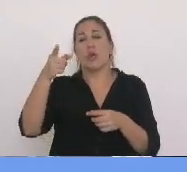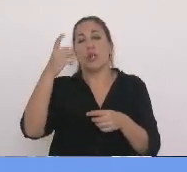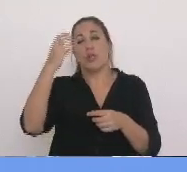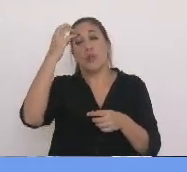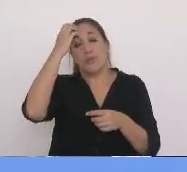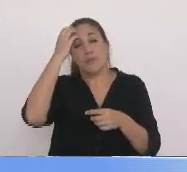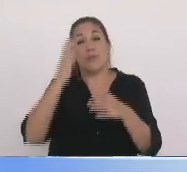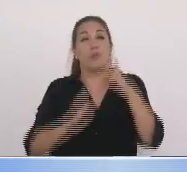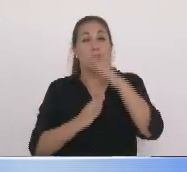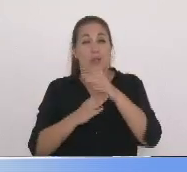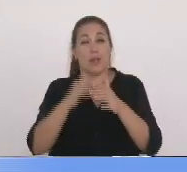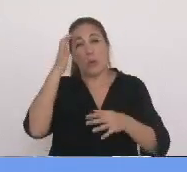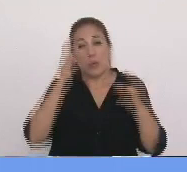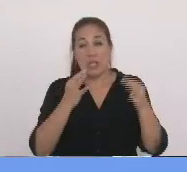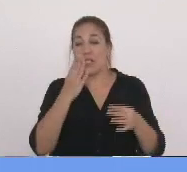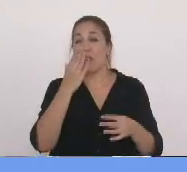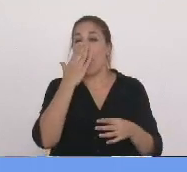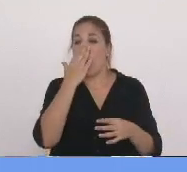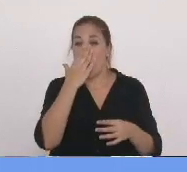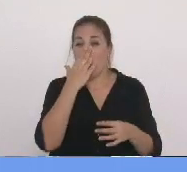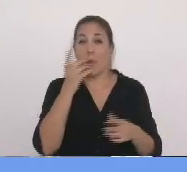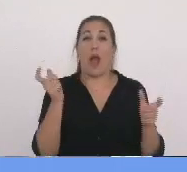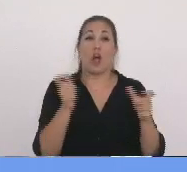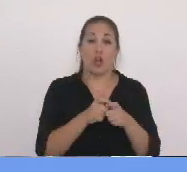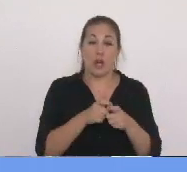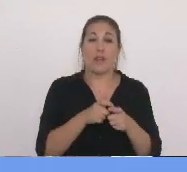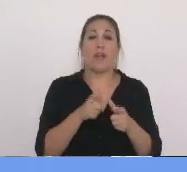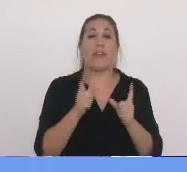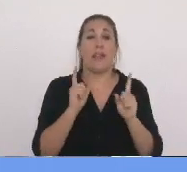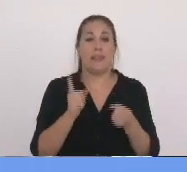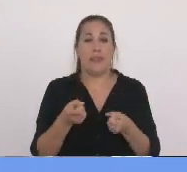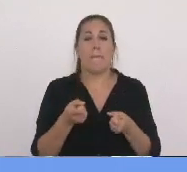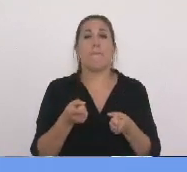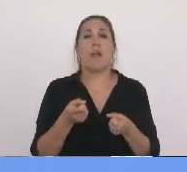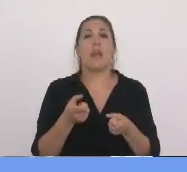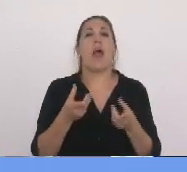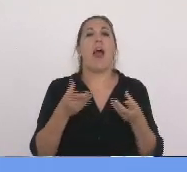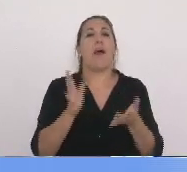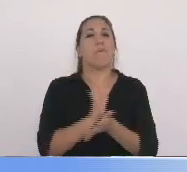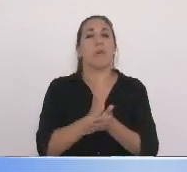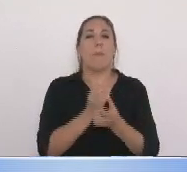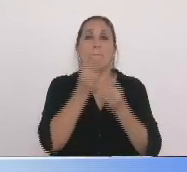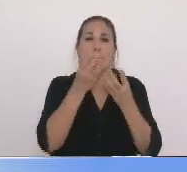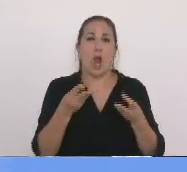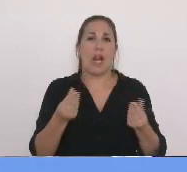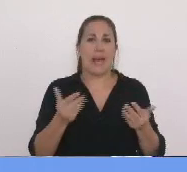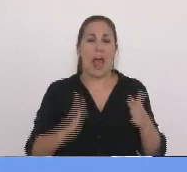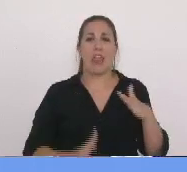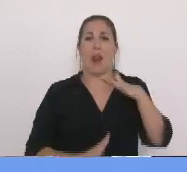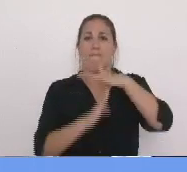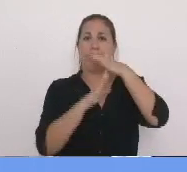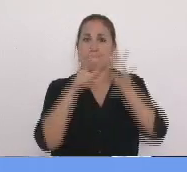en el consejo de la magistratura aportó además de calidad institucional y jerarquía a ese